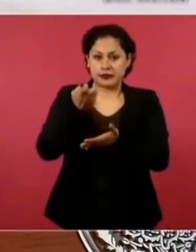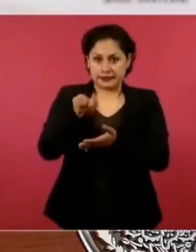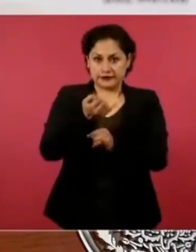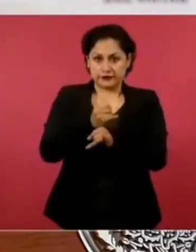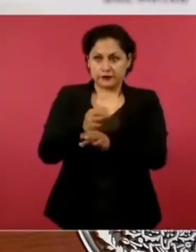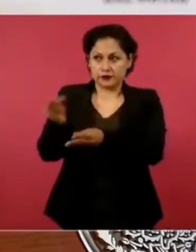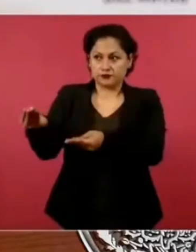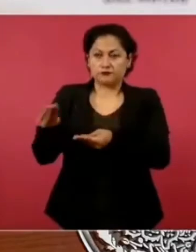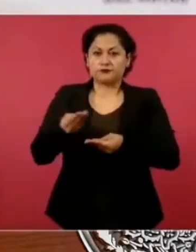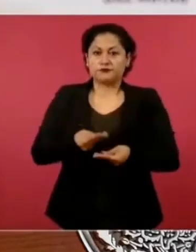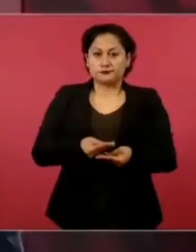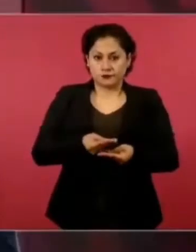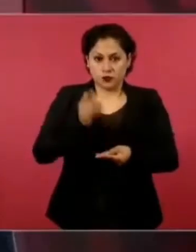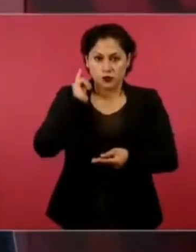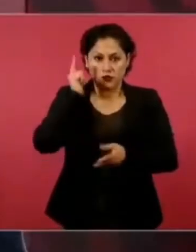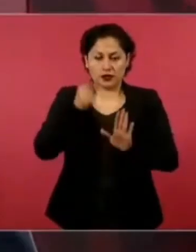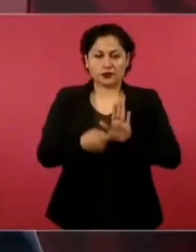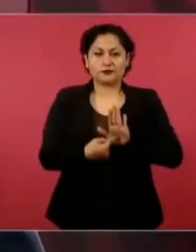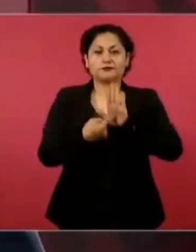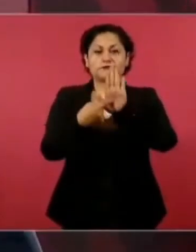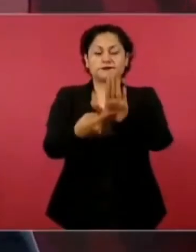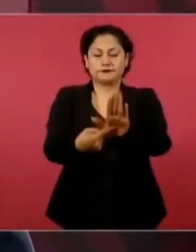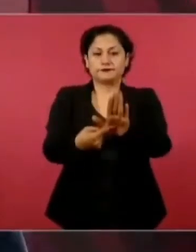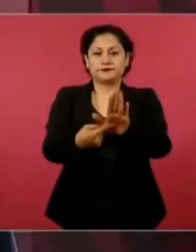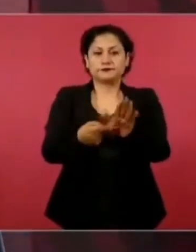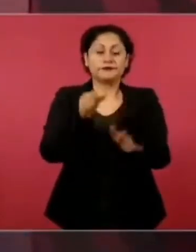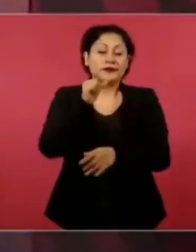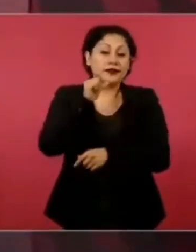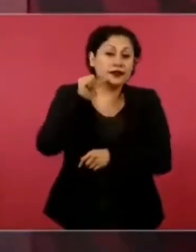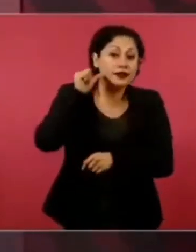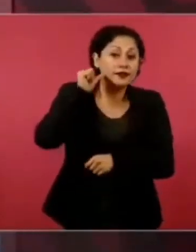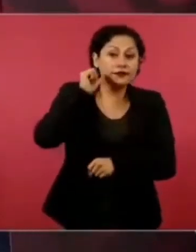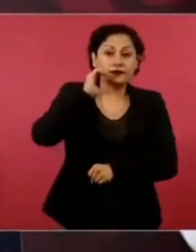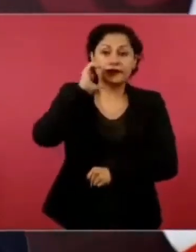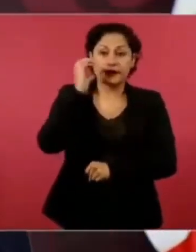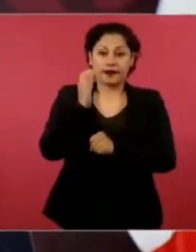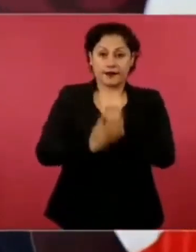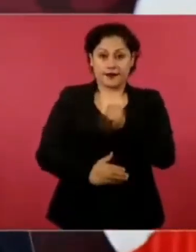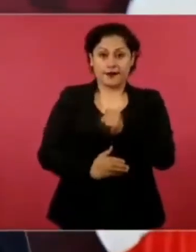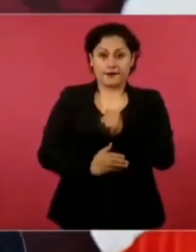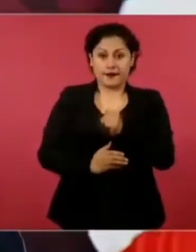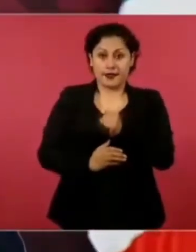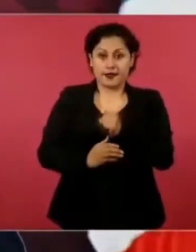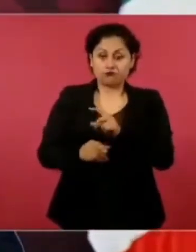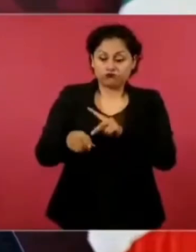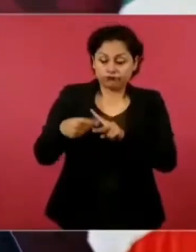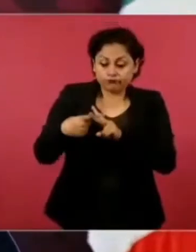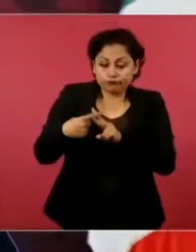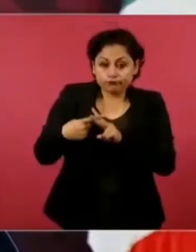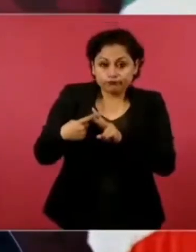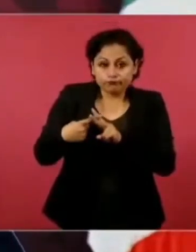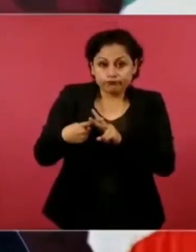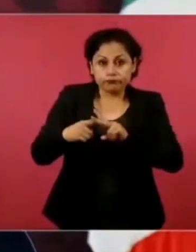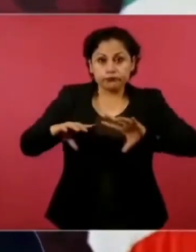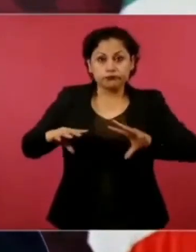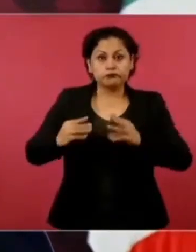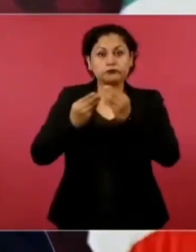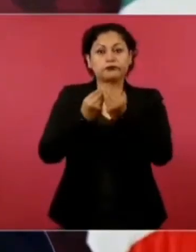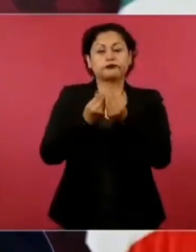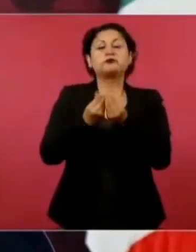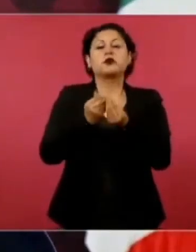Hicieron el corte ayer. Van a ver cómo está la recaudación.